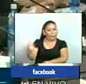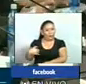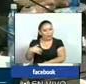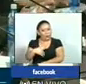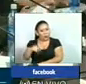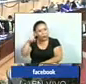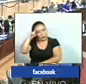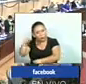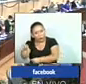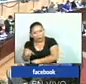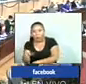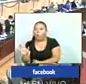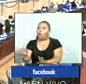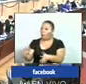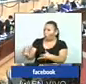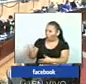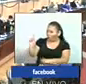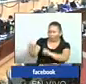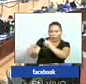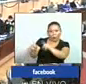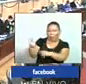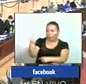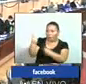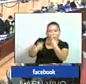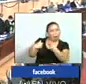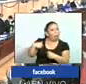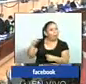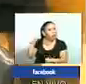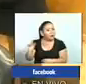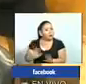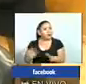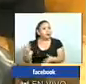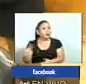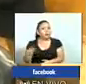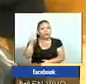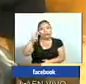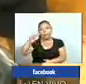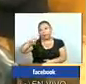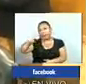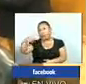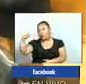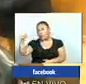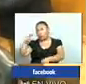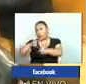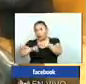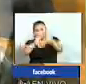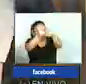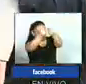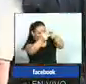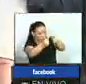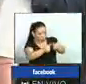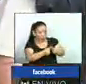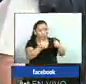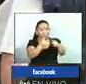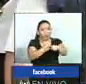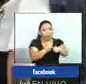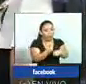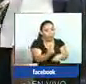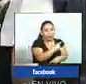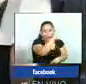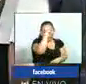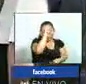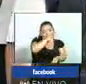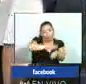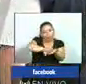hizo sin la autorización del pleno legislativo la reorientación de más de 20 millones de dólares que eran para el pago de salarios de empleados